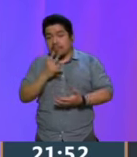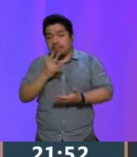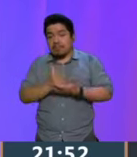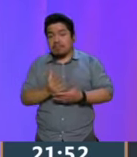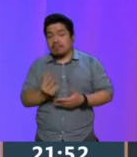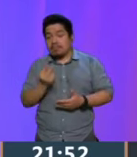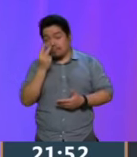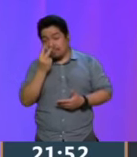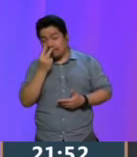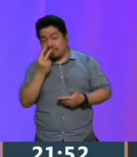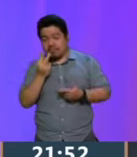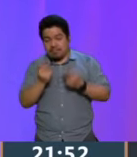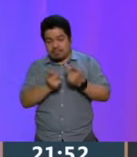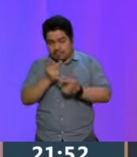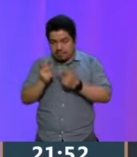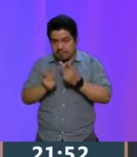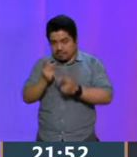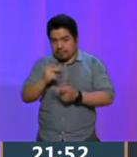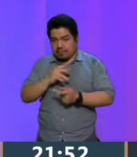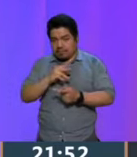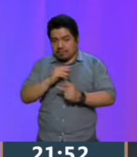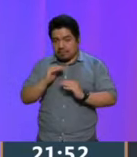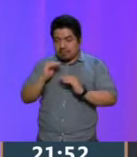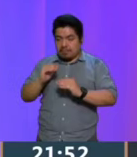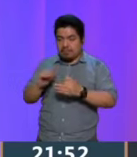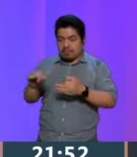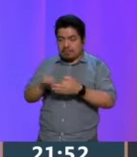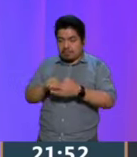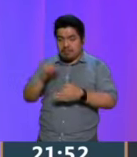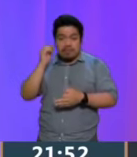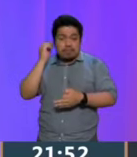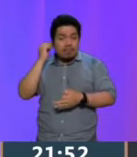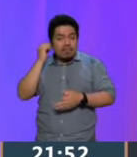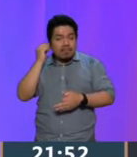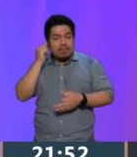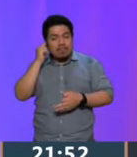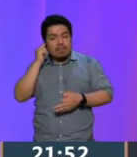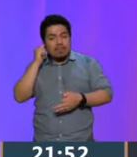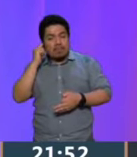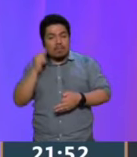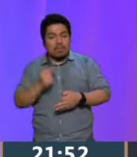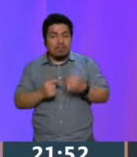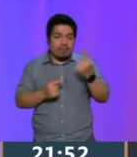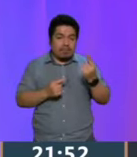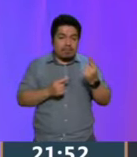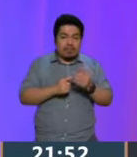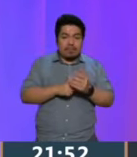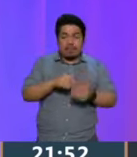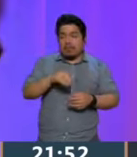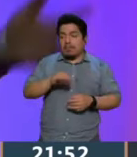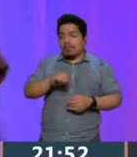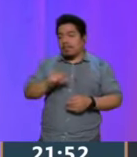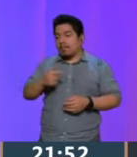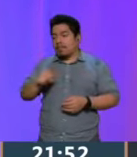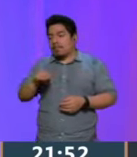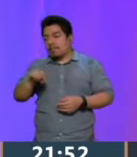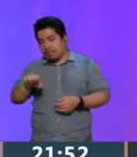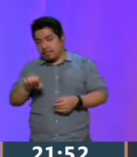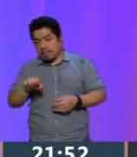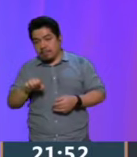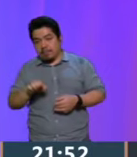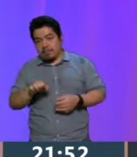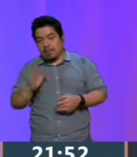dos casas encuestadoras que estuvieron más cercanas a los resultados, una de ellas es México Elige, que actualmente ya la tienen